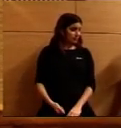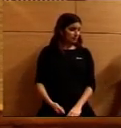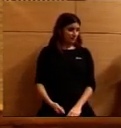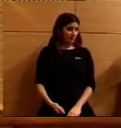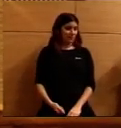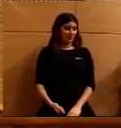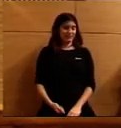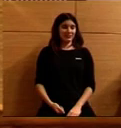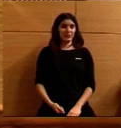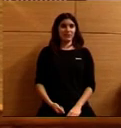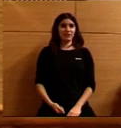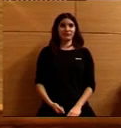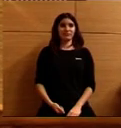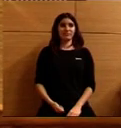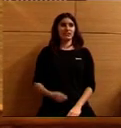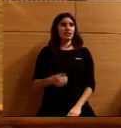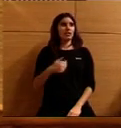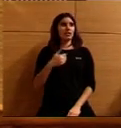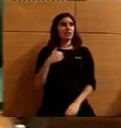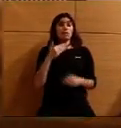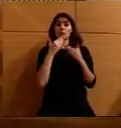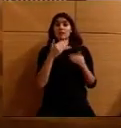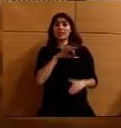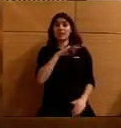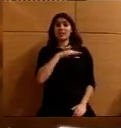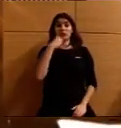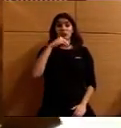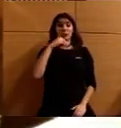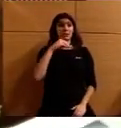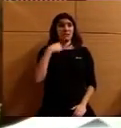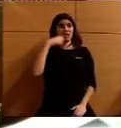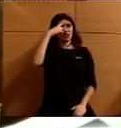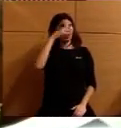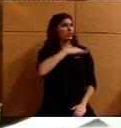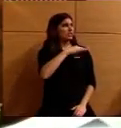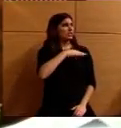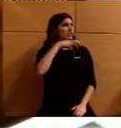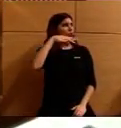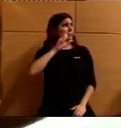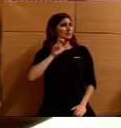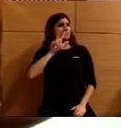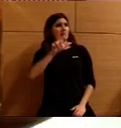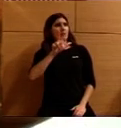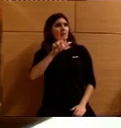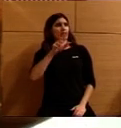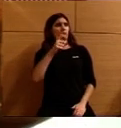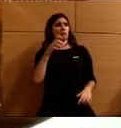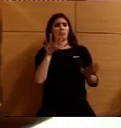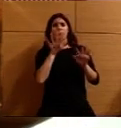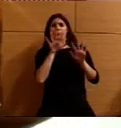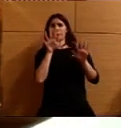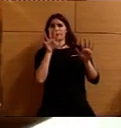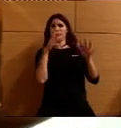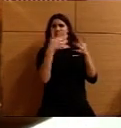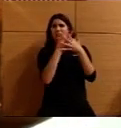Moltes gràcies, senyor president. Jo crec que el senyor Mascarell s'ha enturbiat quan ha dit que